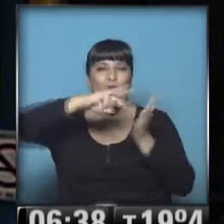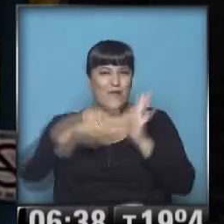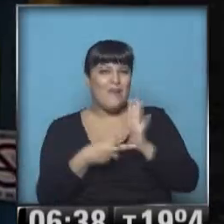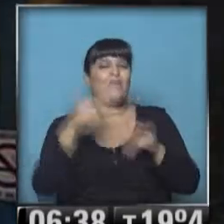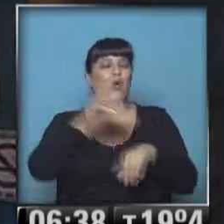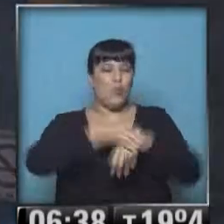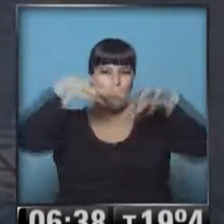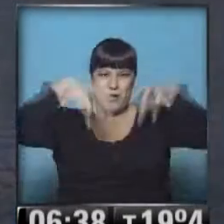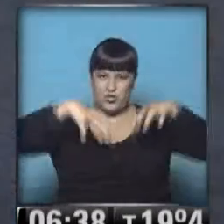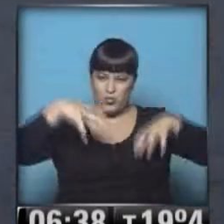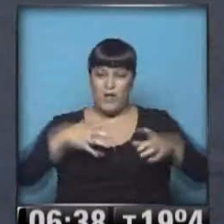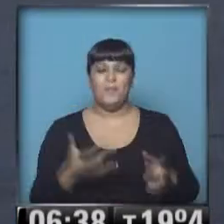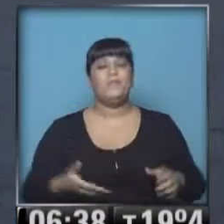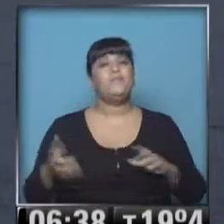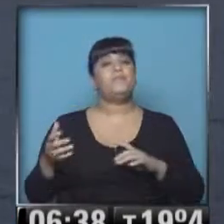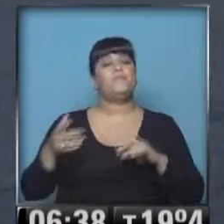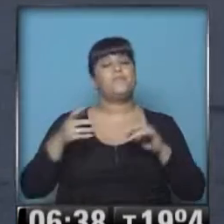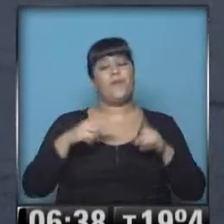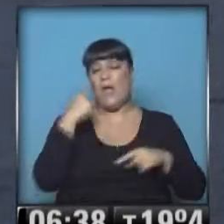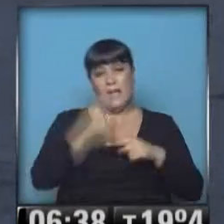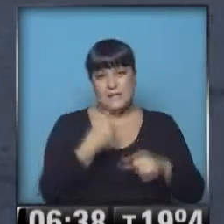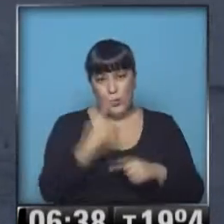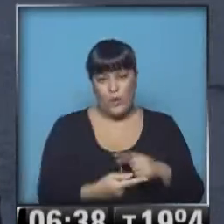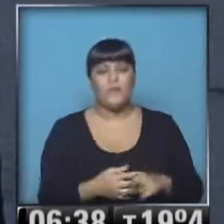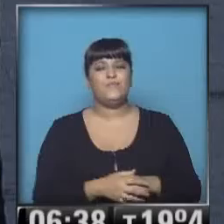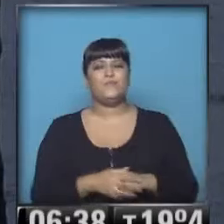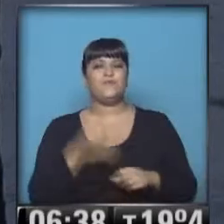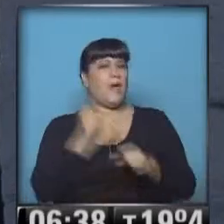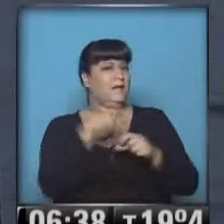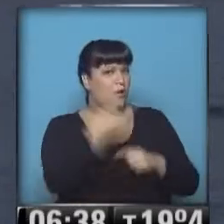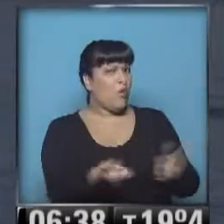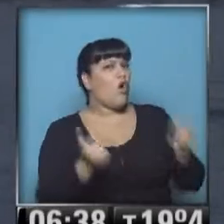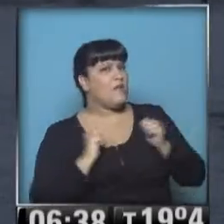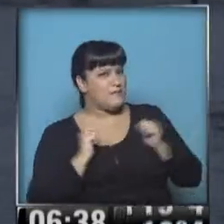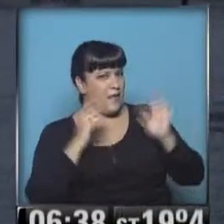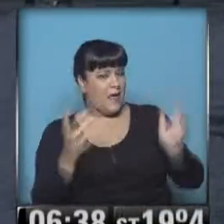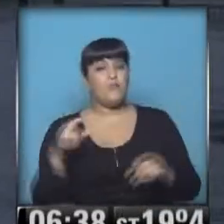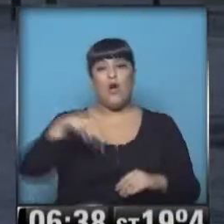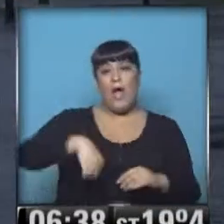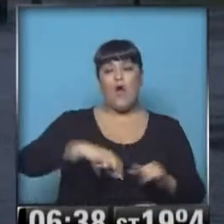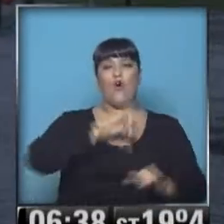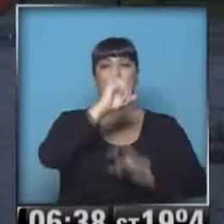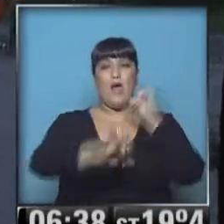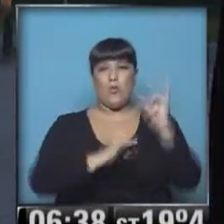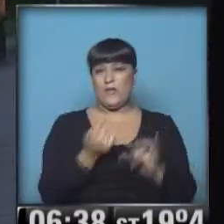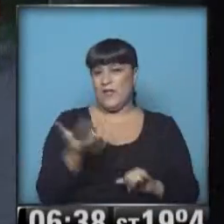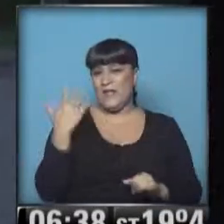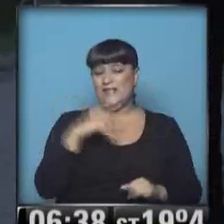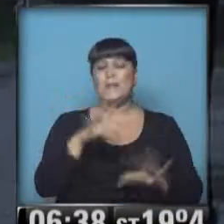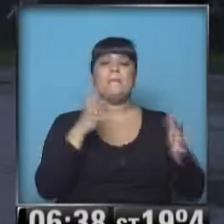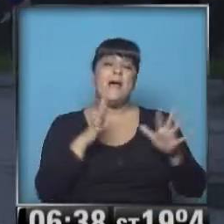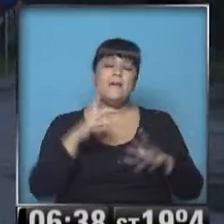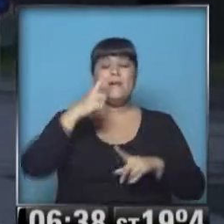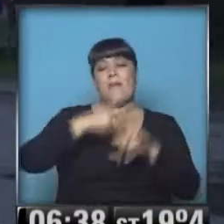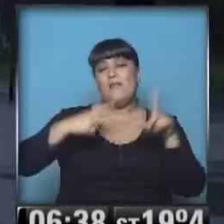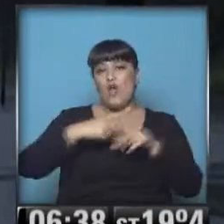diferentes aspectos. Volvemos en minutos. Hasta luego. Hasta luego, Hugo. Te esperamos. Y mientras tanto, les cuento que recién después del